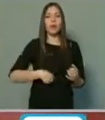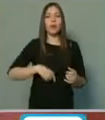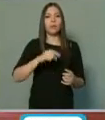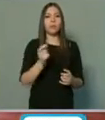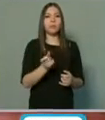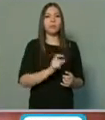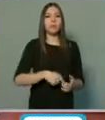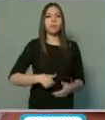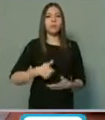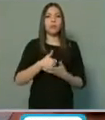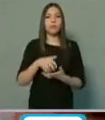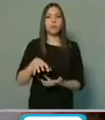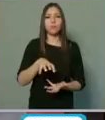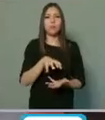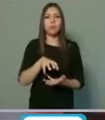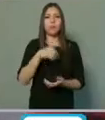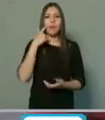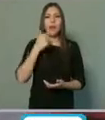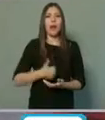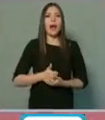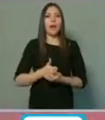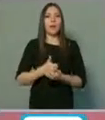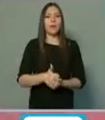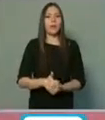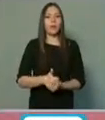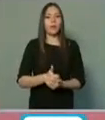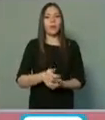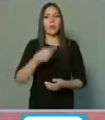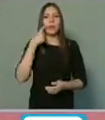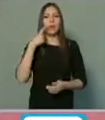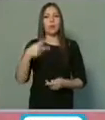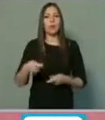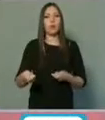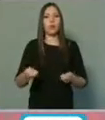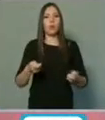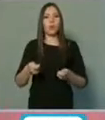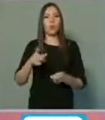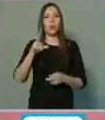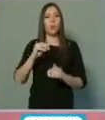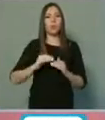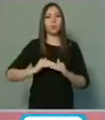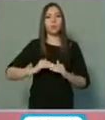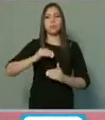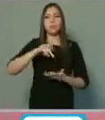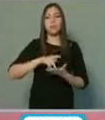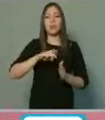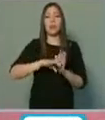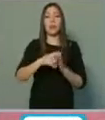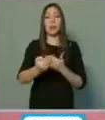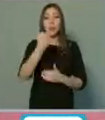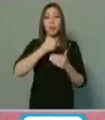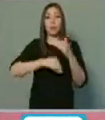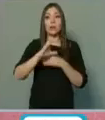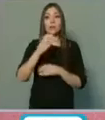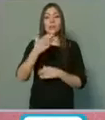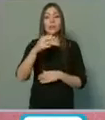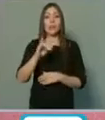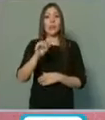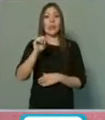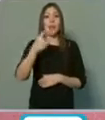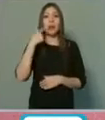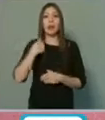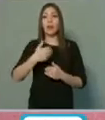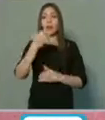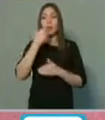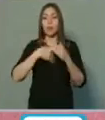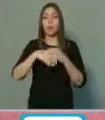esto puede coadyuvar a un tratamiento en el control de peso. Es decir, ojo, no porque yo me coma chía y me estoy comiendo el